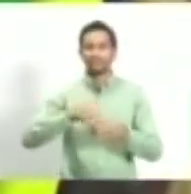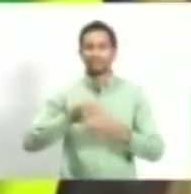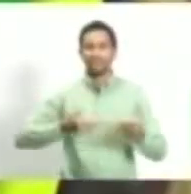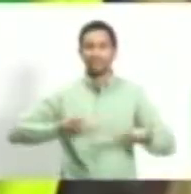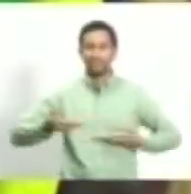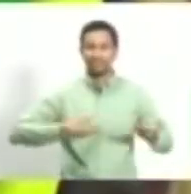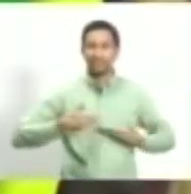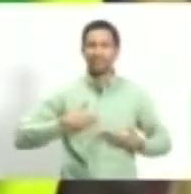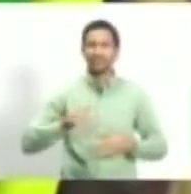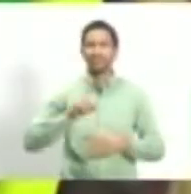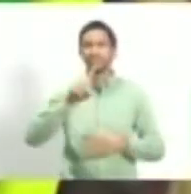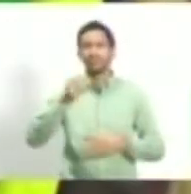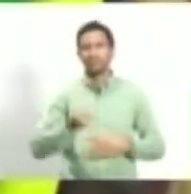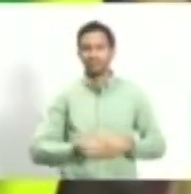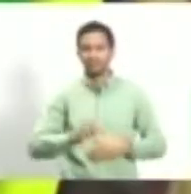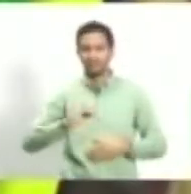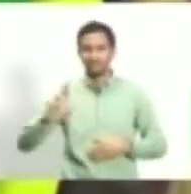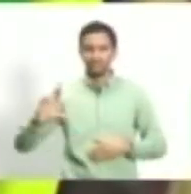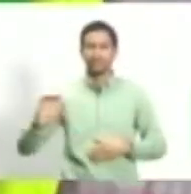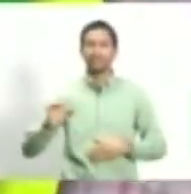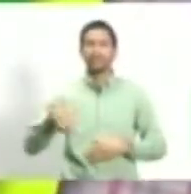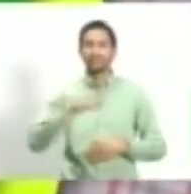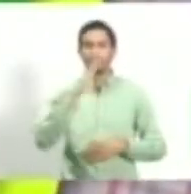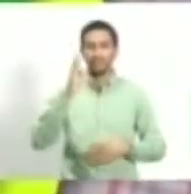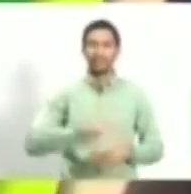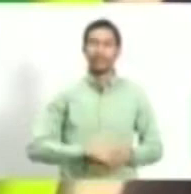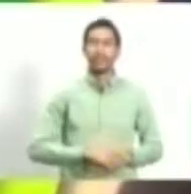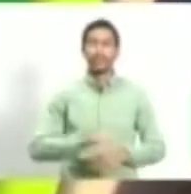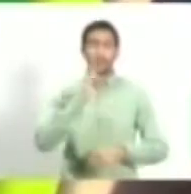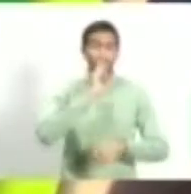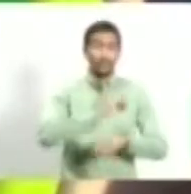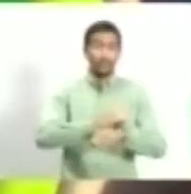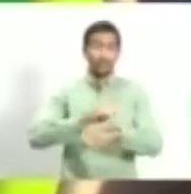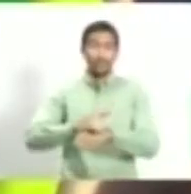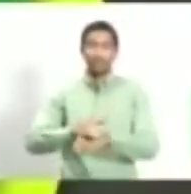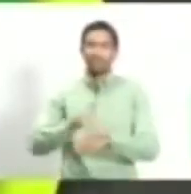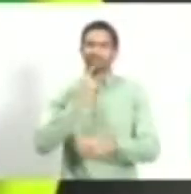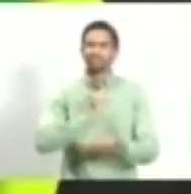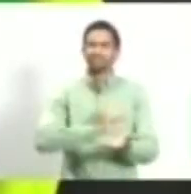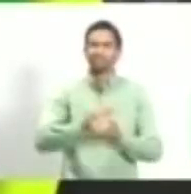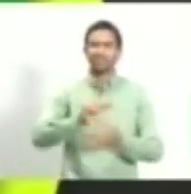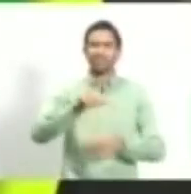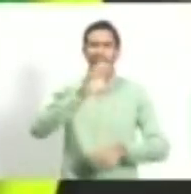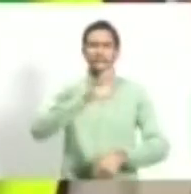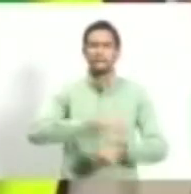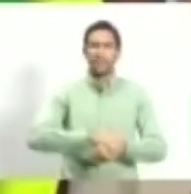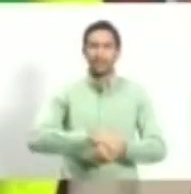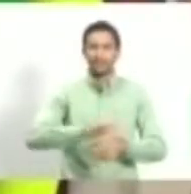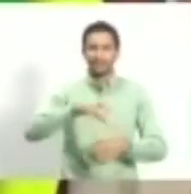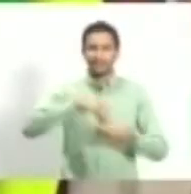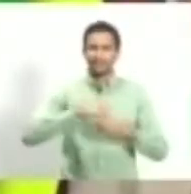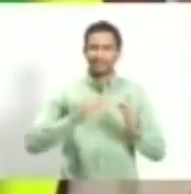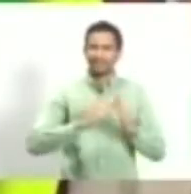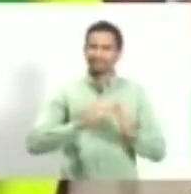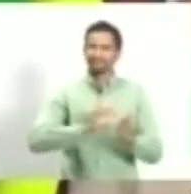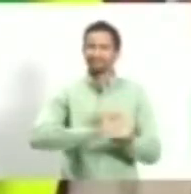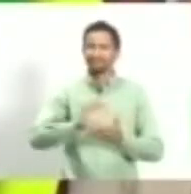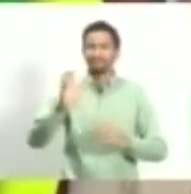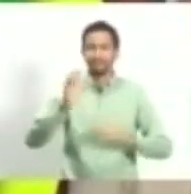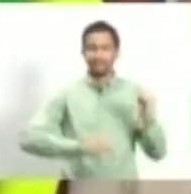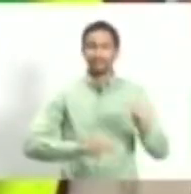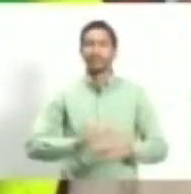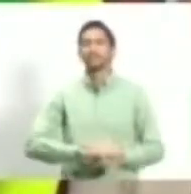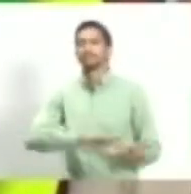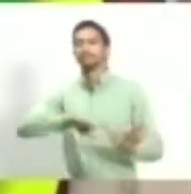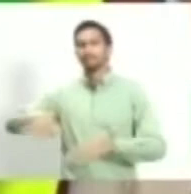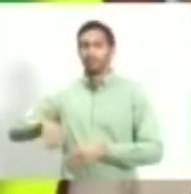Barranquilla. Procurador rechaza detención domiciliaria a cerebro del cartel de la hemofilia en Córdoba. Y en Cartagena,